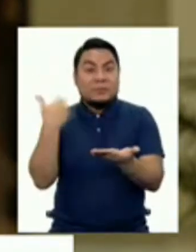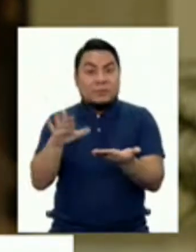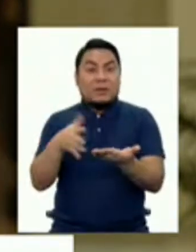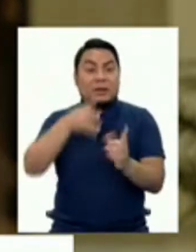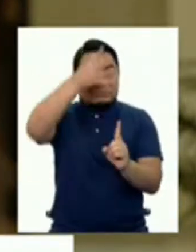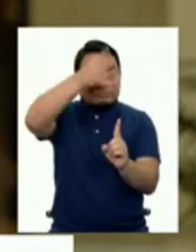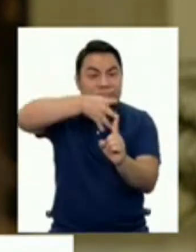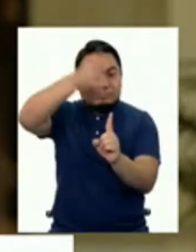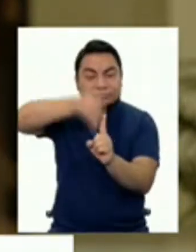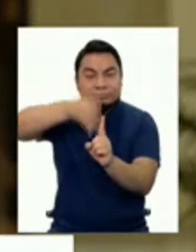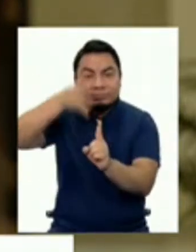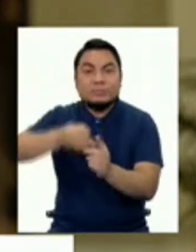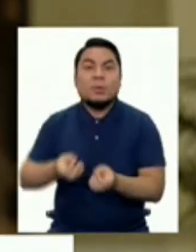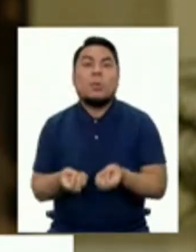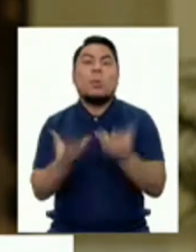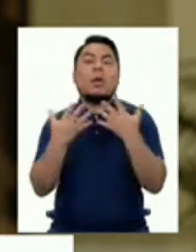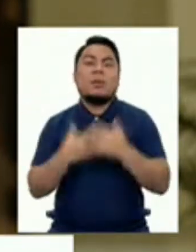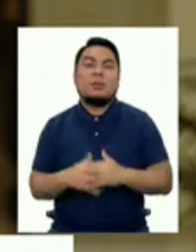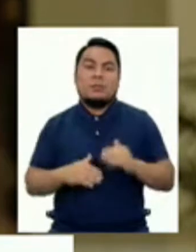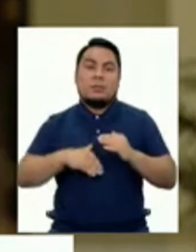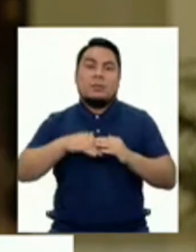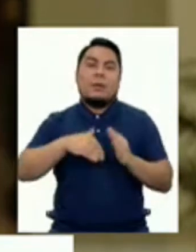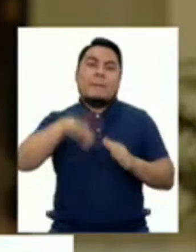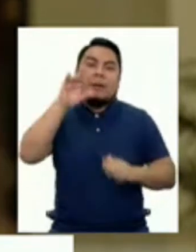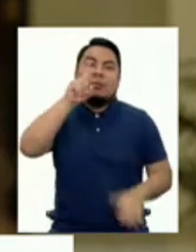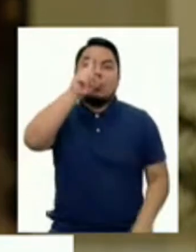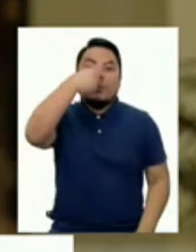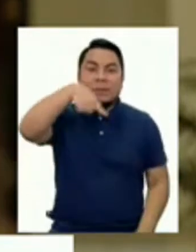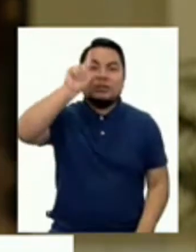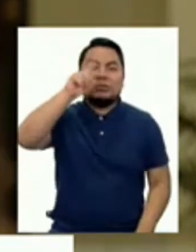muestreado más de